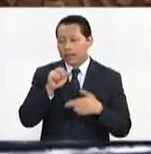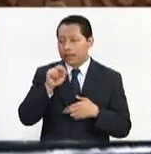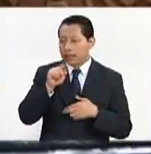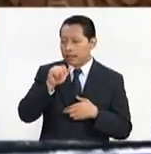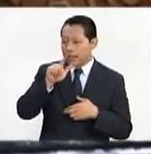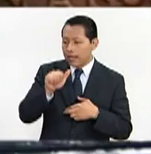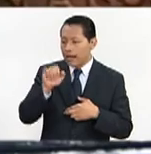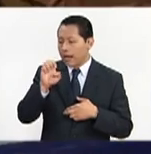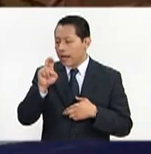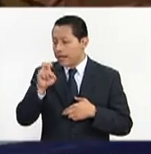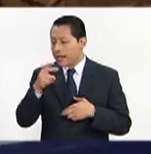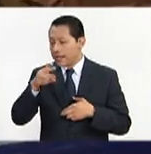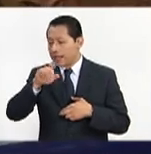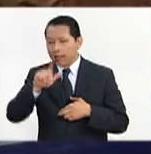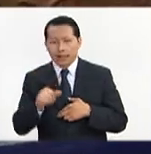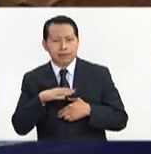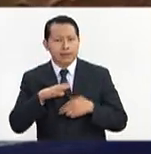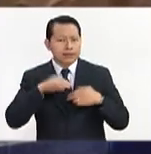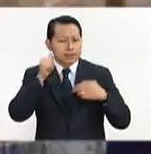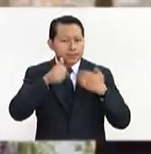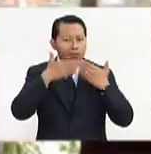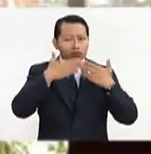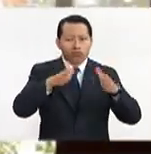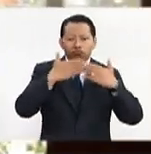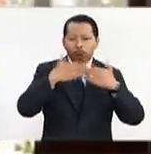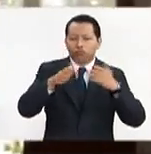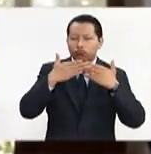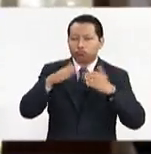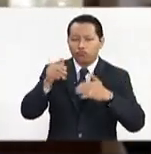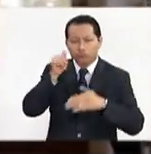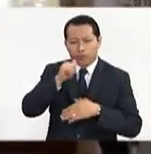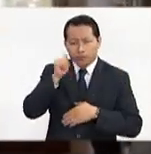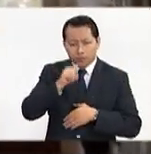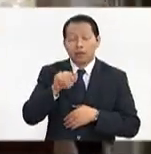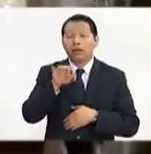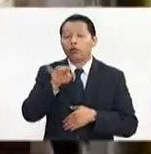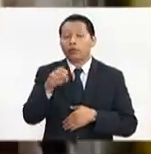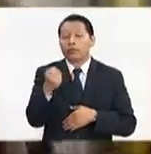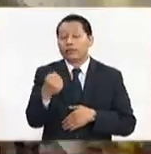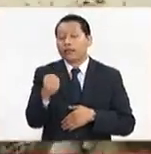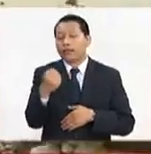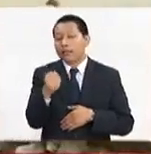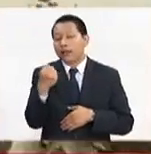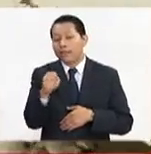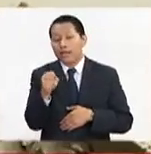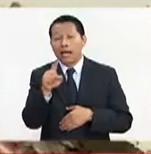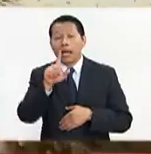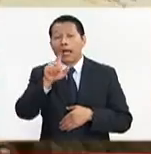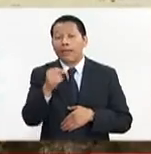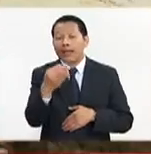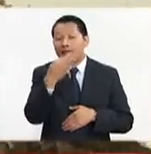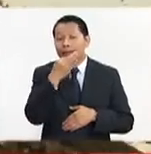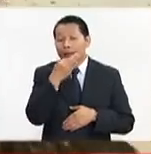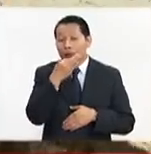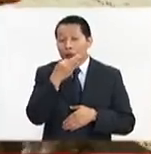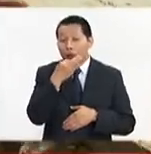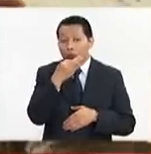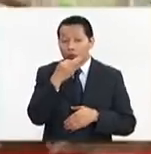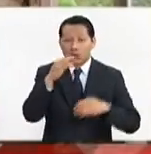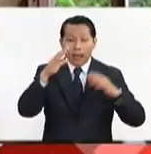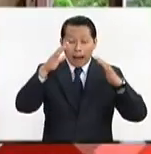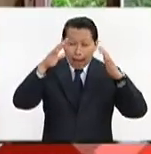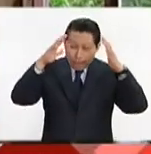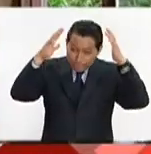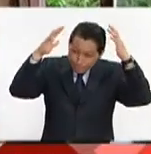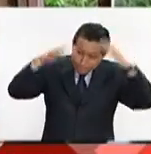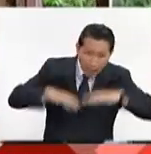Enríquez, mantuvieron las puertas abiertas de esta casa. El 19 de septiembre, después de 20 minutos de estar enterrados bajo el